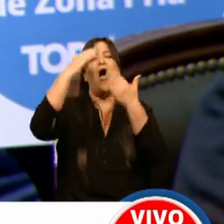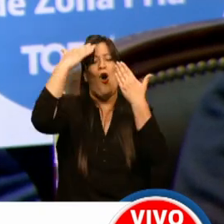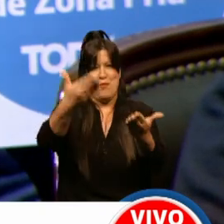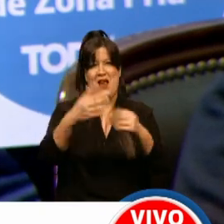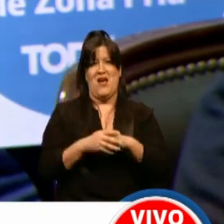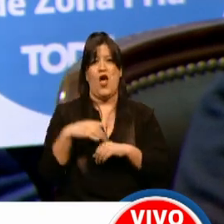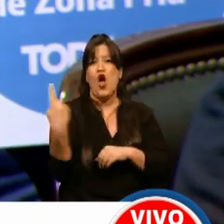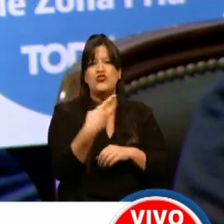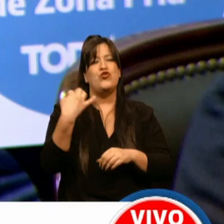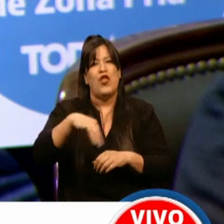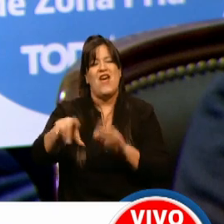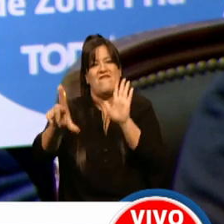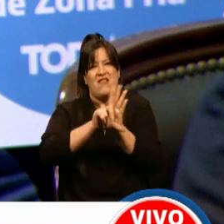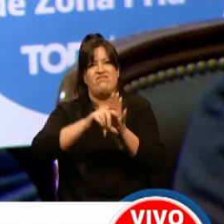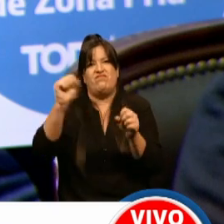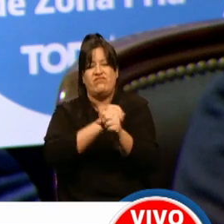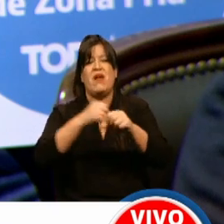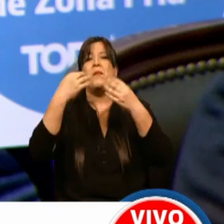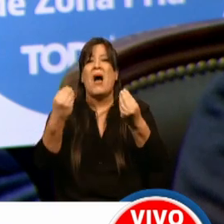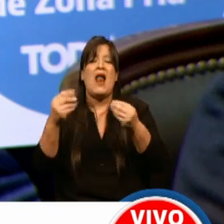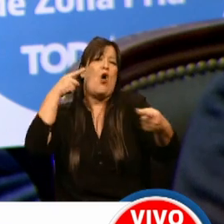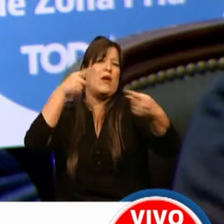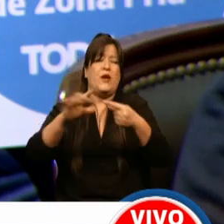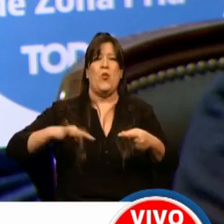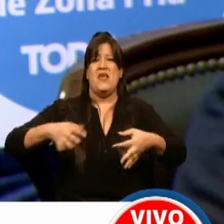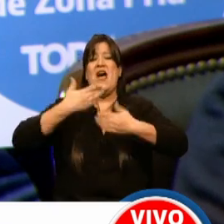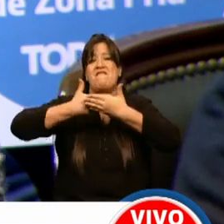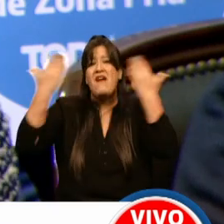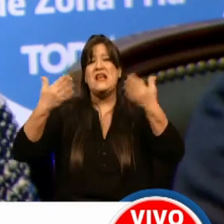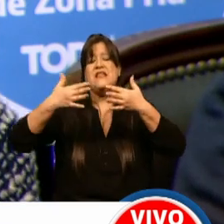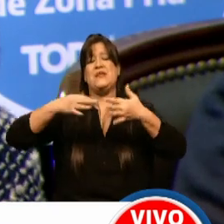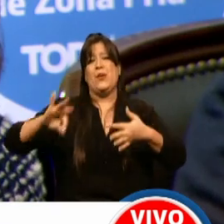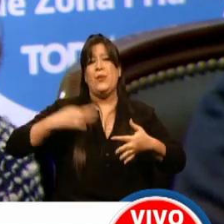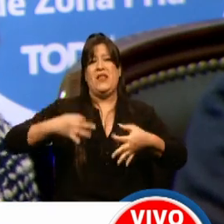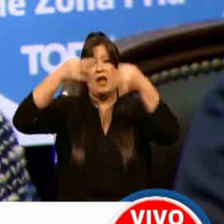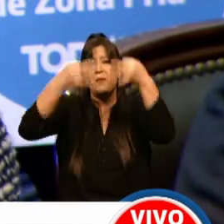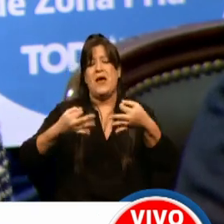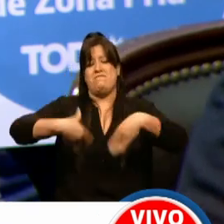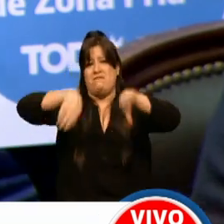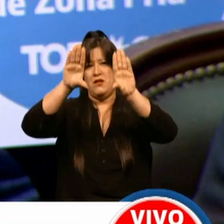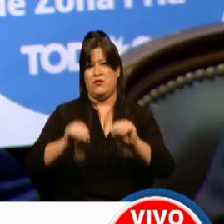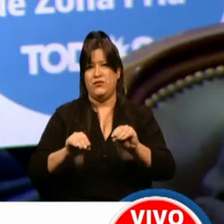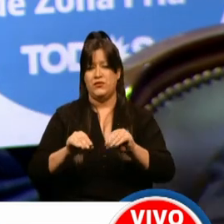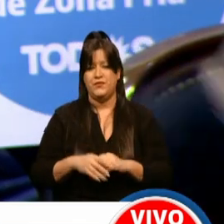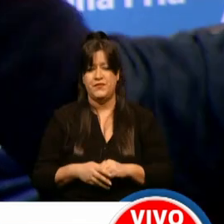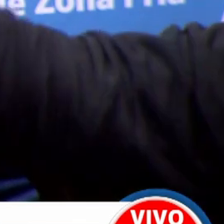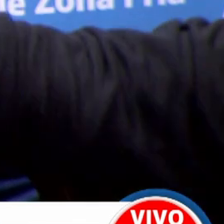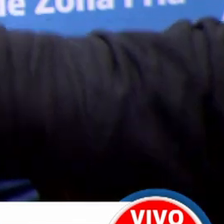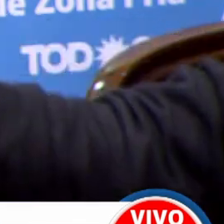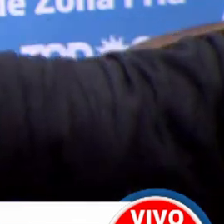legislando para una vida feliz para una vida digna para todos todas y todos muchas gracias